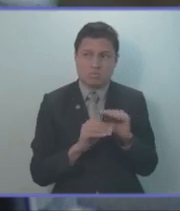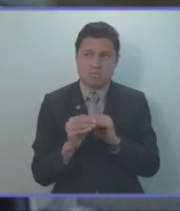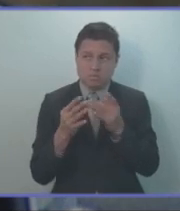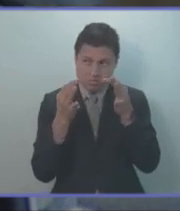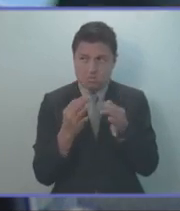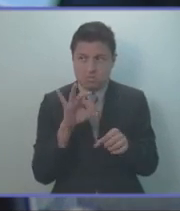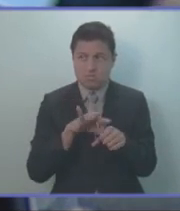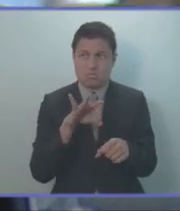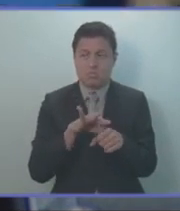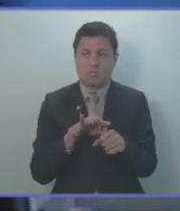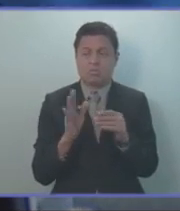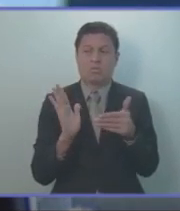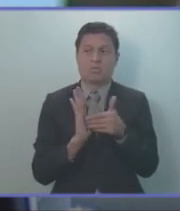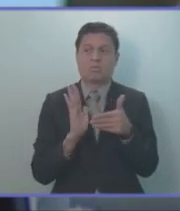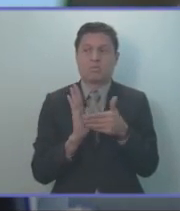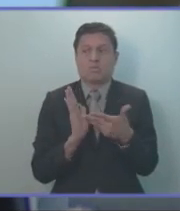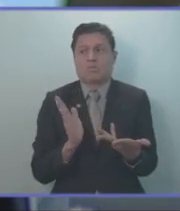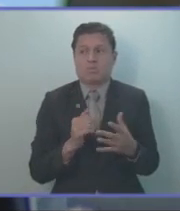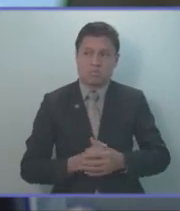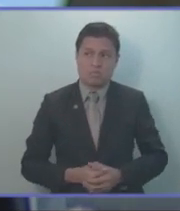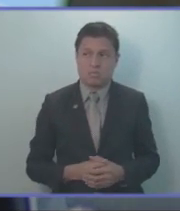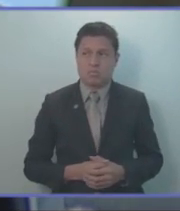decidido votar en contra del mismo.